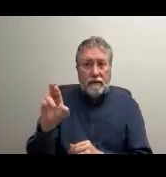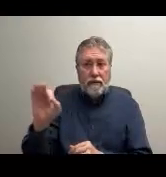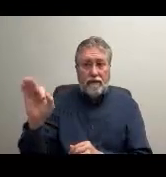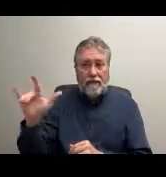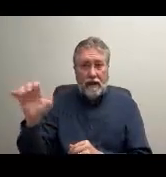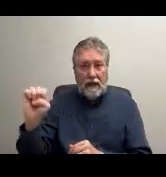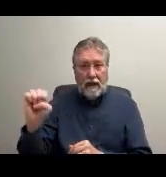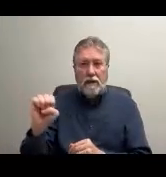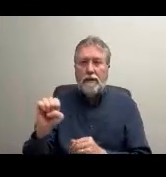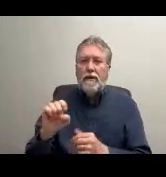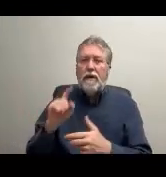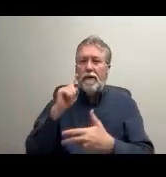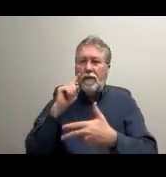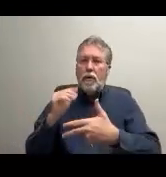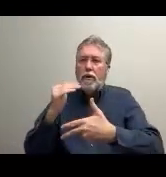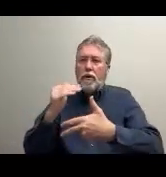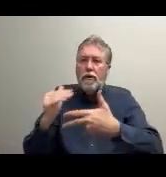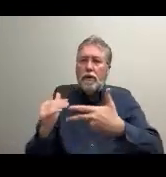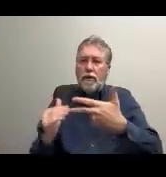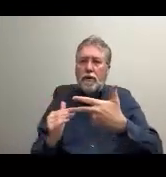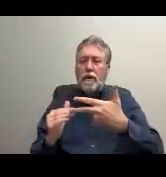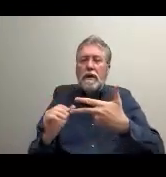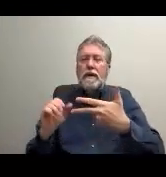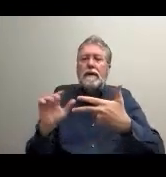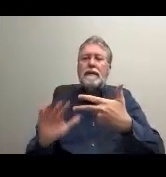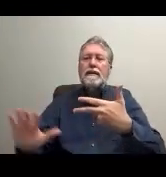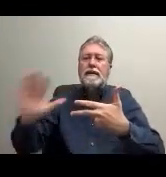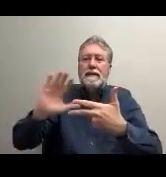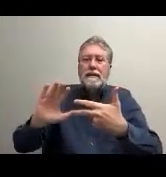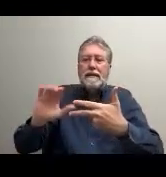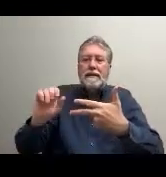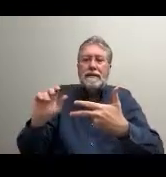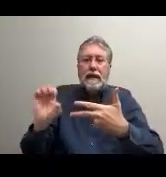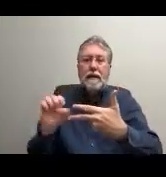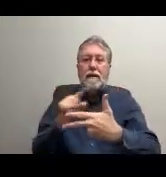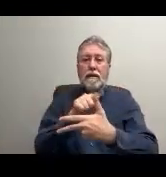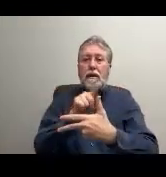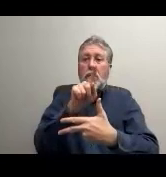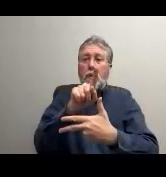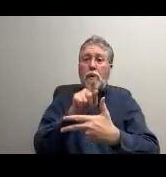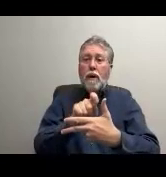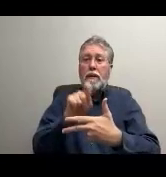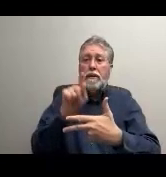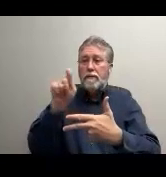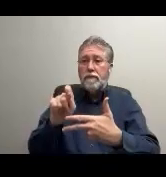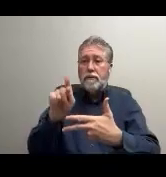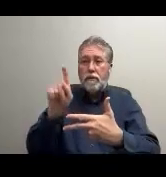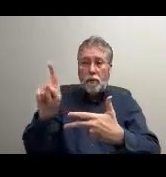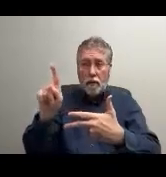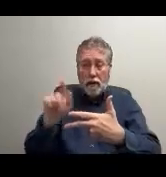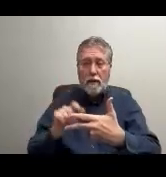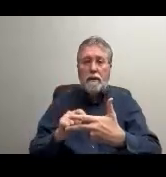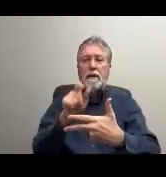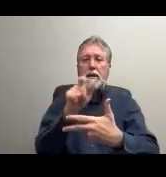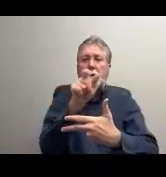diferentes. La primera es la 1 a 1, el polígono de píxeles